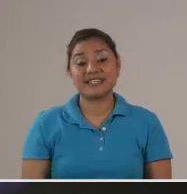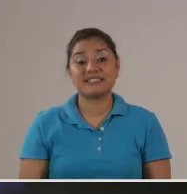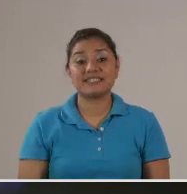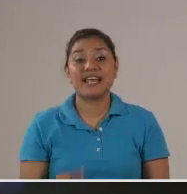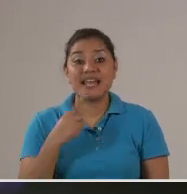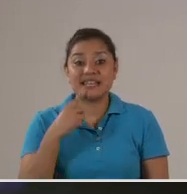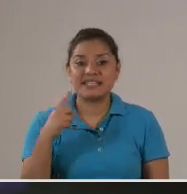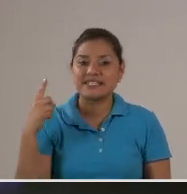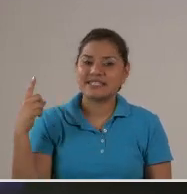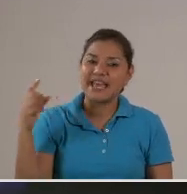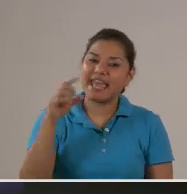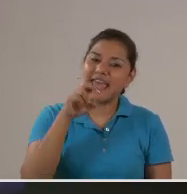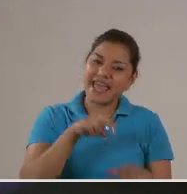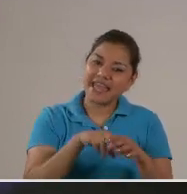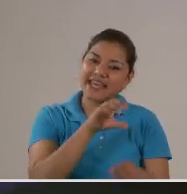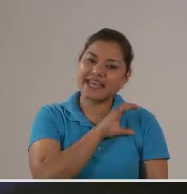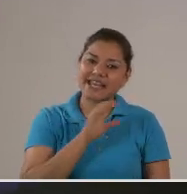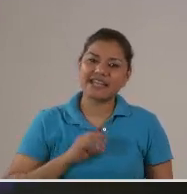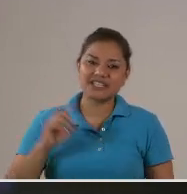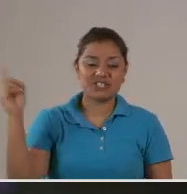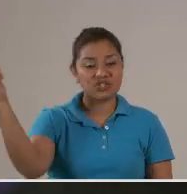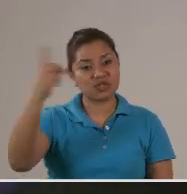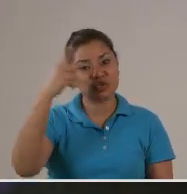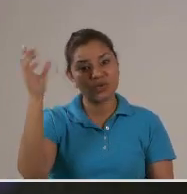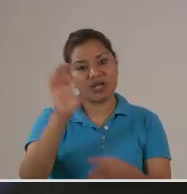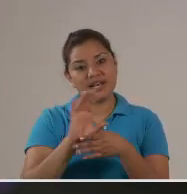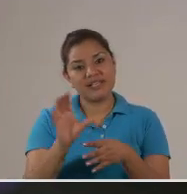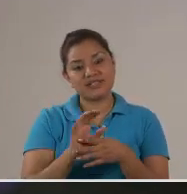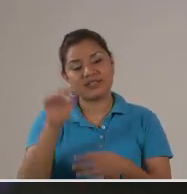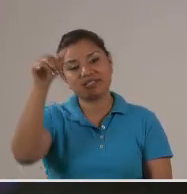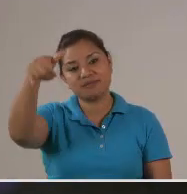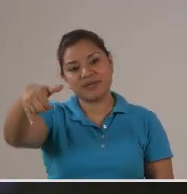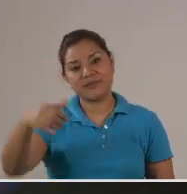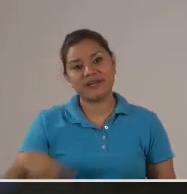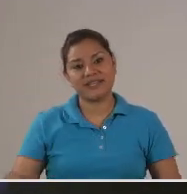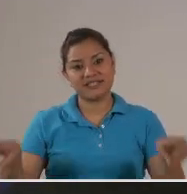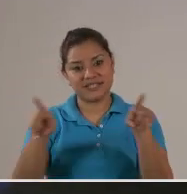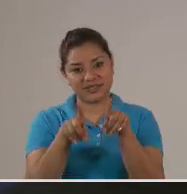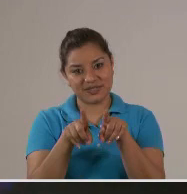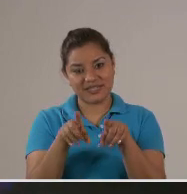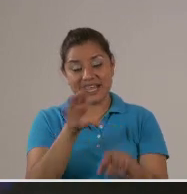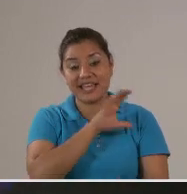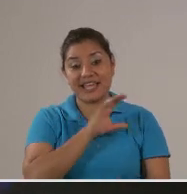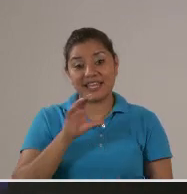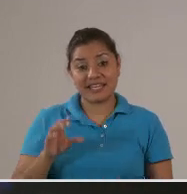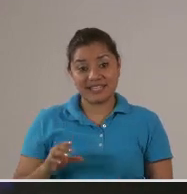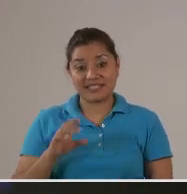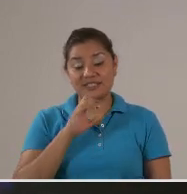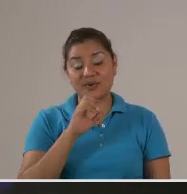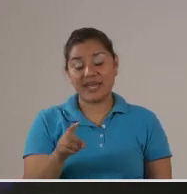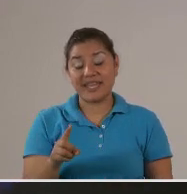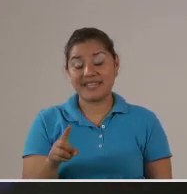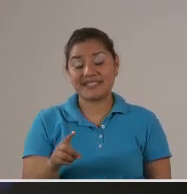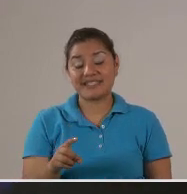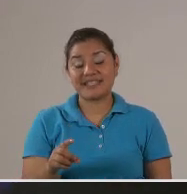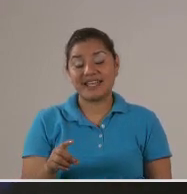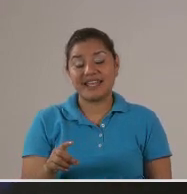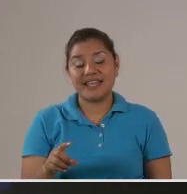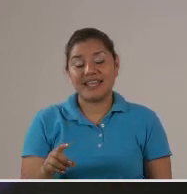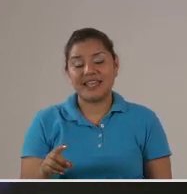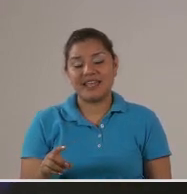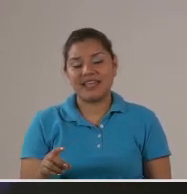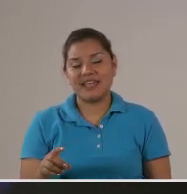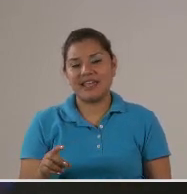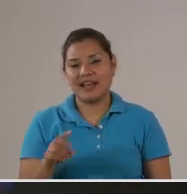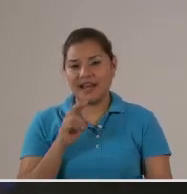cosas permanecen unidas O sea que Cristo es el factor de cohesión si